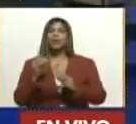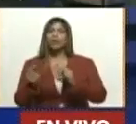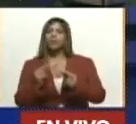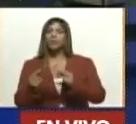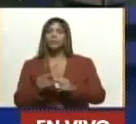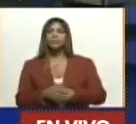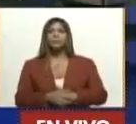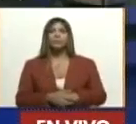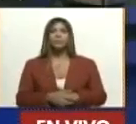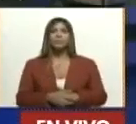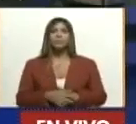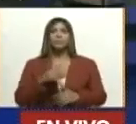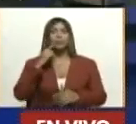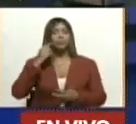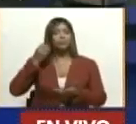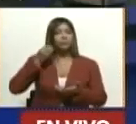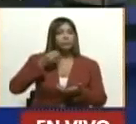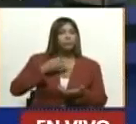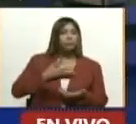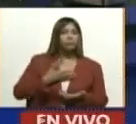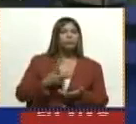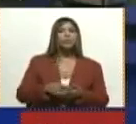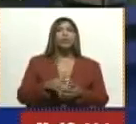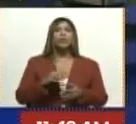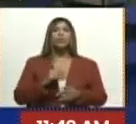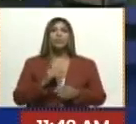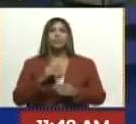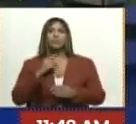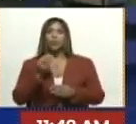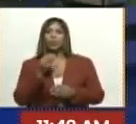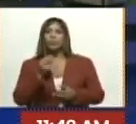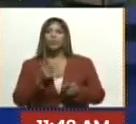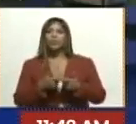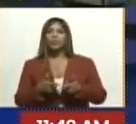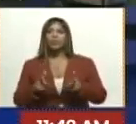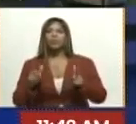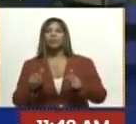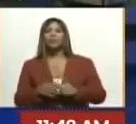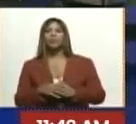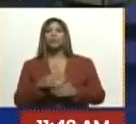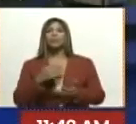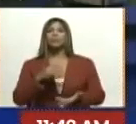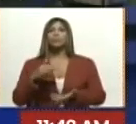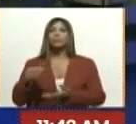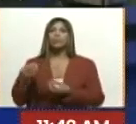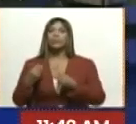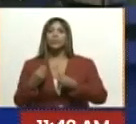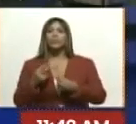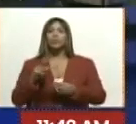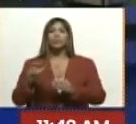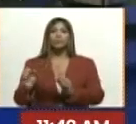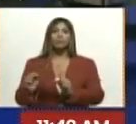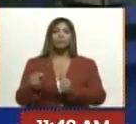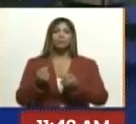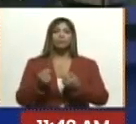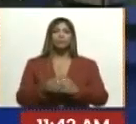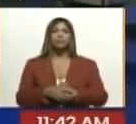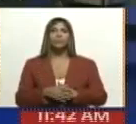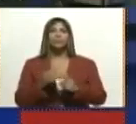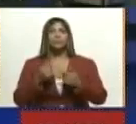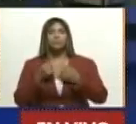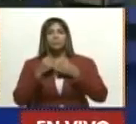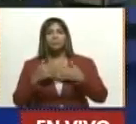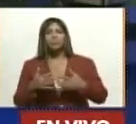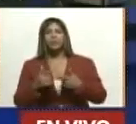hablar. La vida le contó que por llevar alimentos a libres, bellas vidas bloqueadas, perdió su